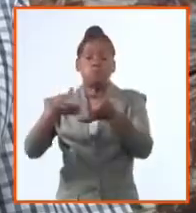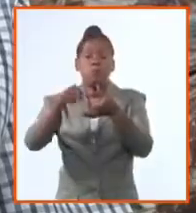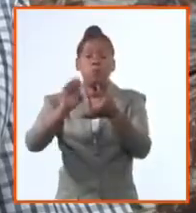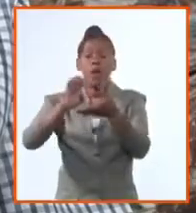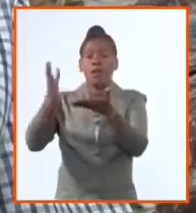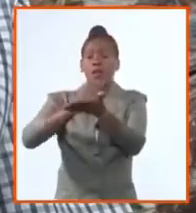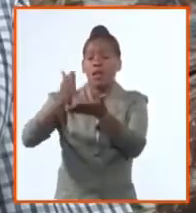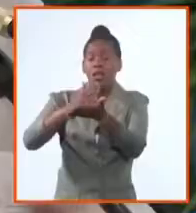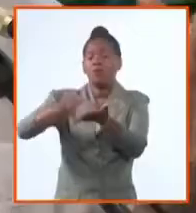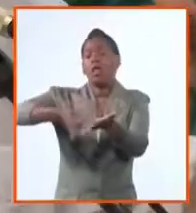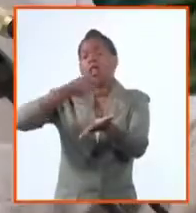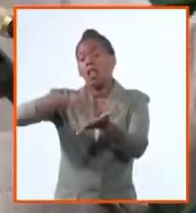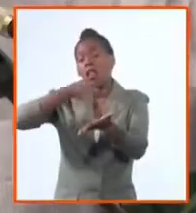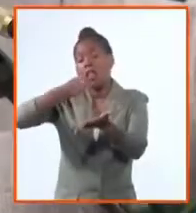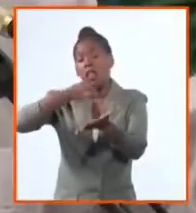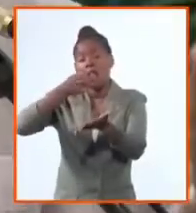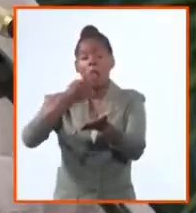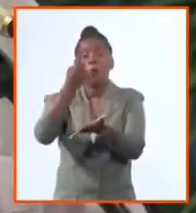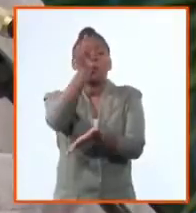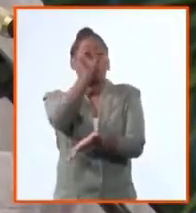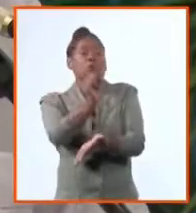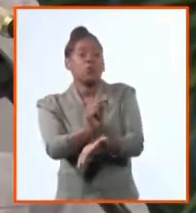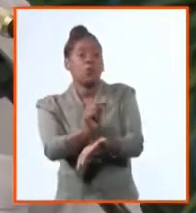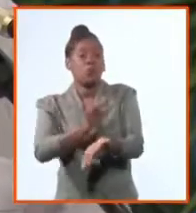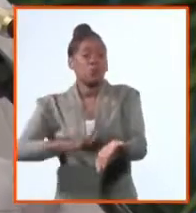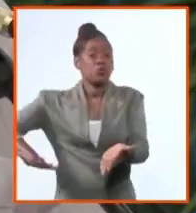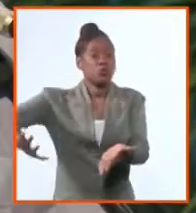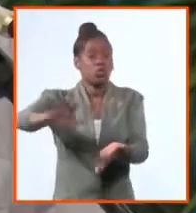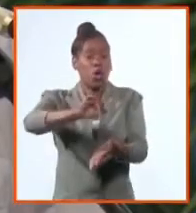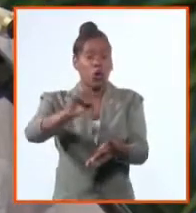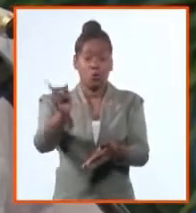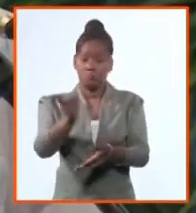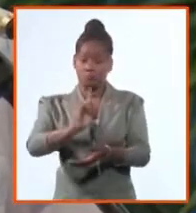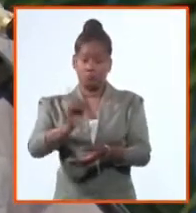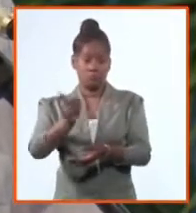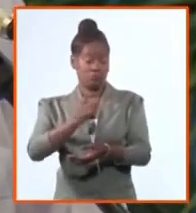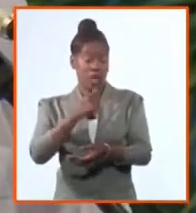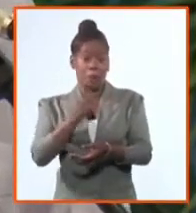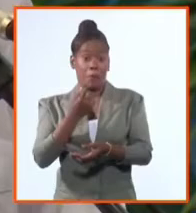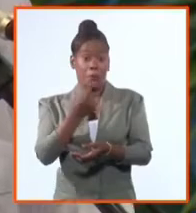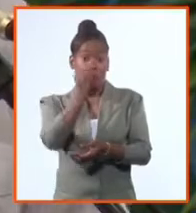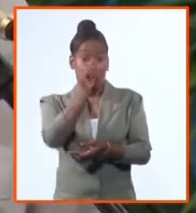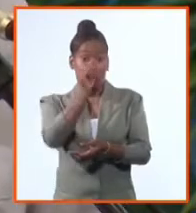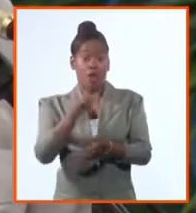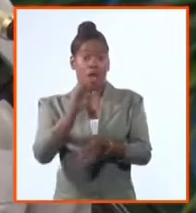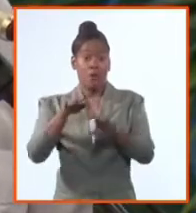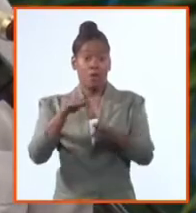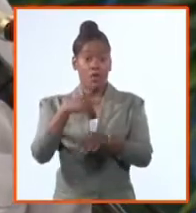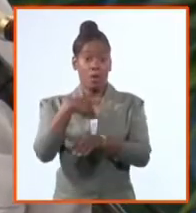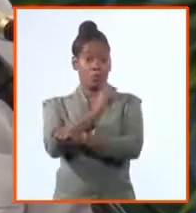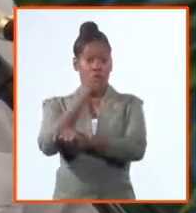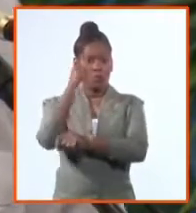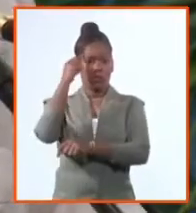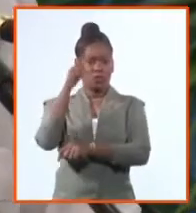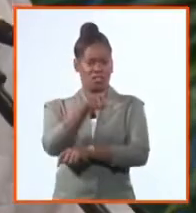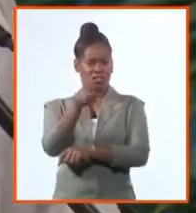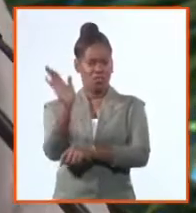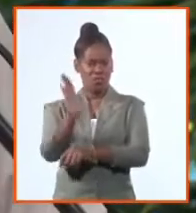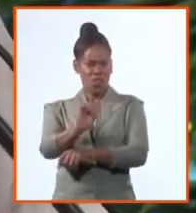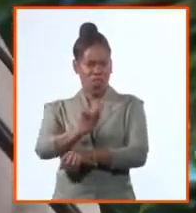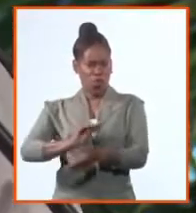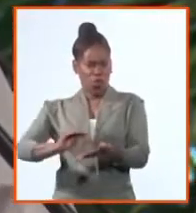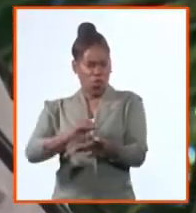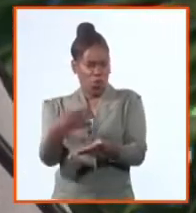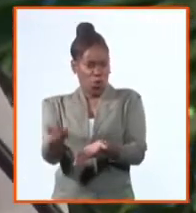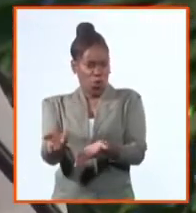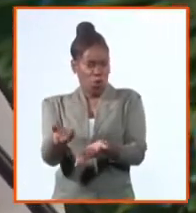en sentido general como economista. Y si lo refieren es para decir que todo era un disparate lo que hizo. Y esos ataques están a todos los días.